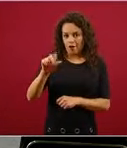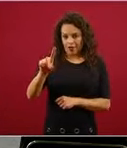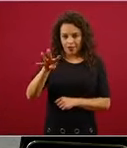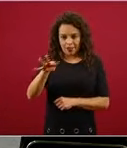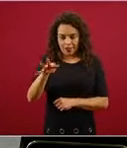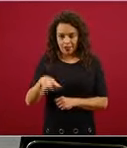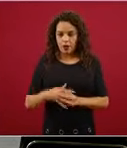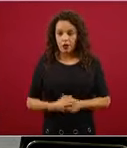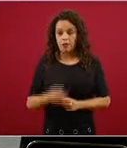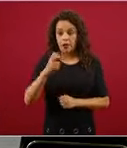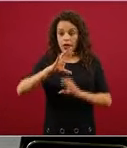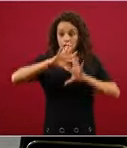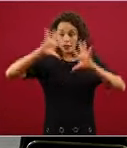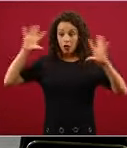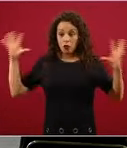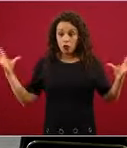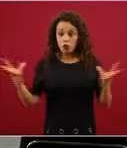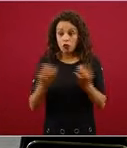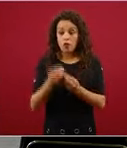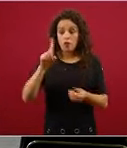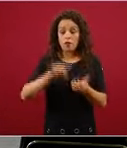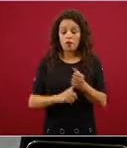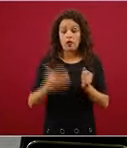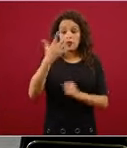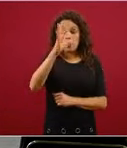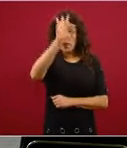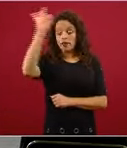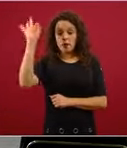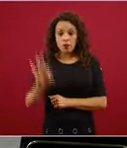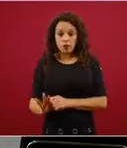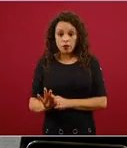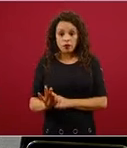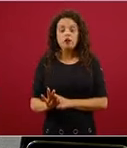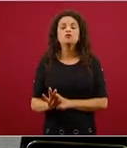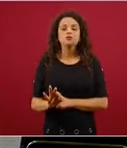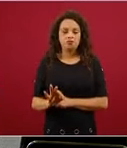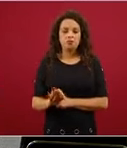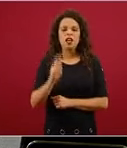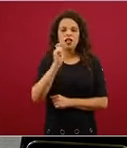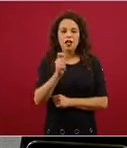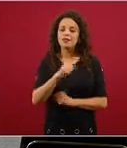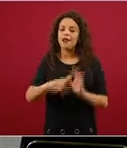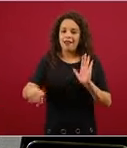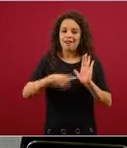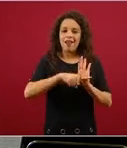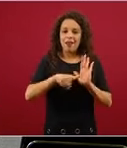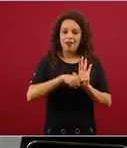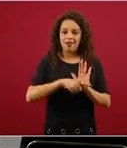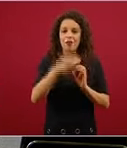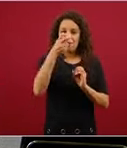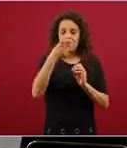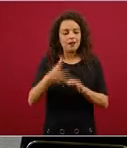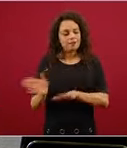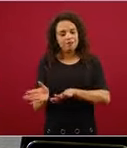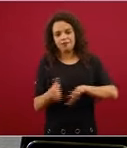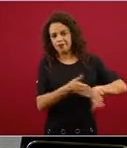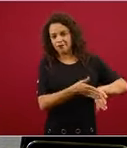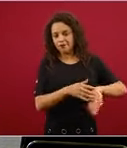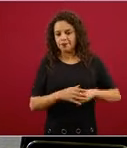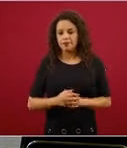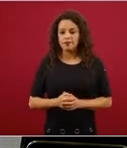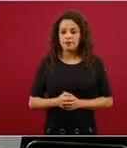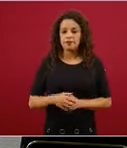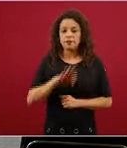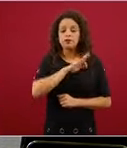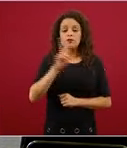gran total, el 50% ya dio un resultado negativo, por lo tanto son casos descartados y están representados